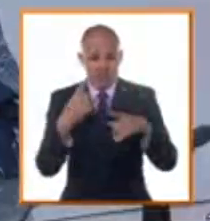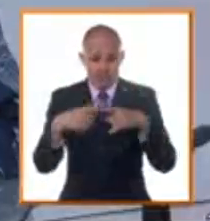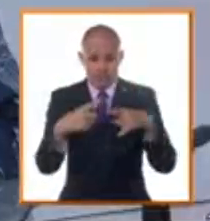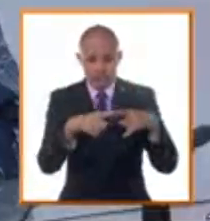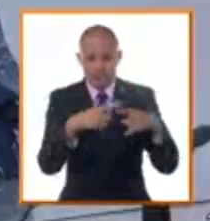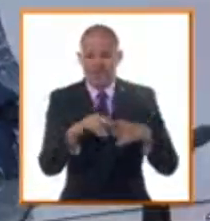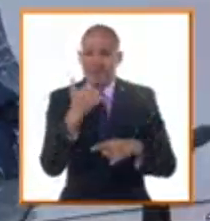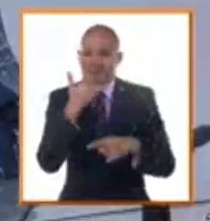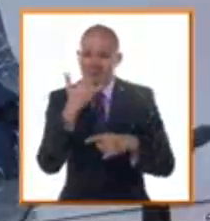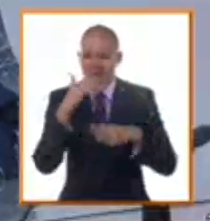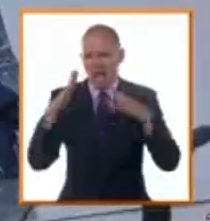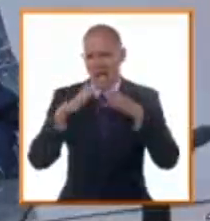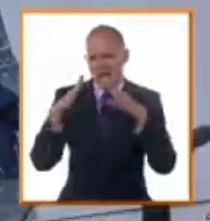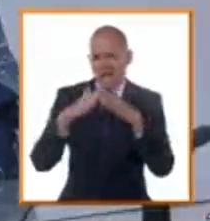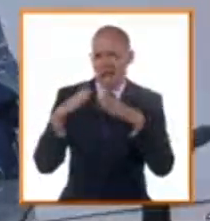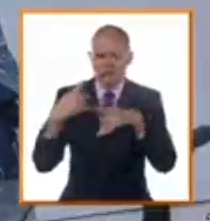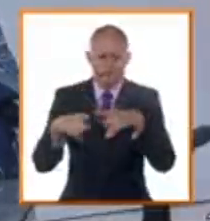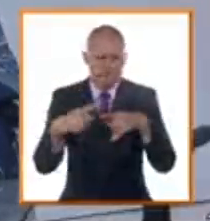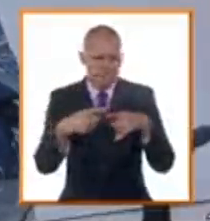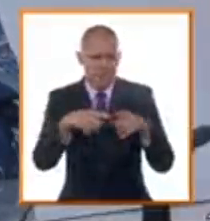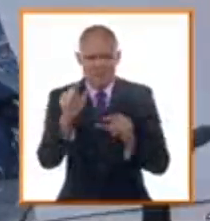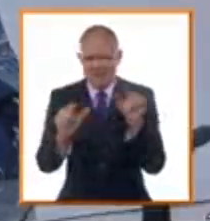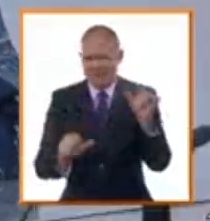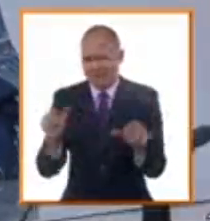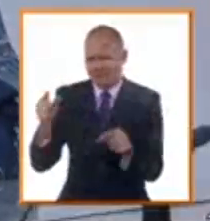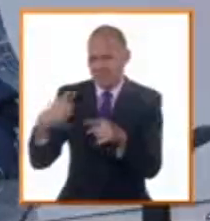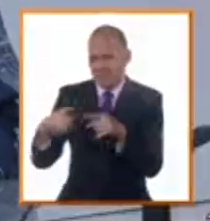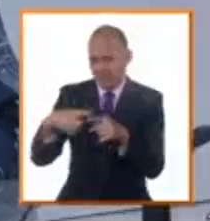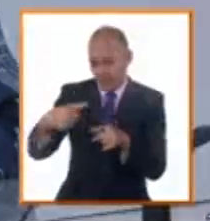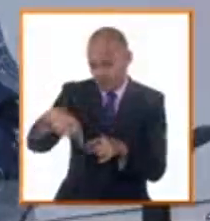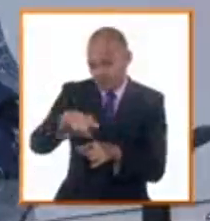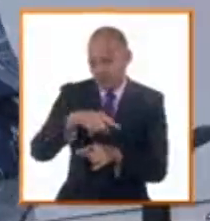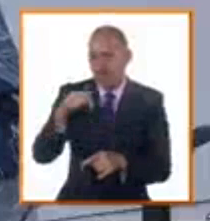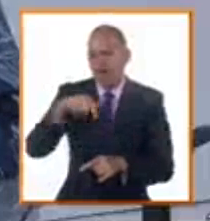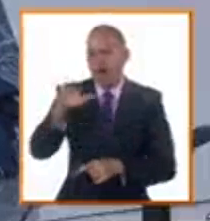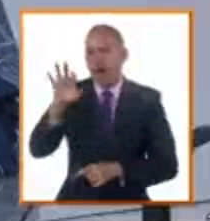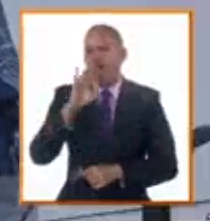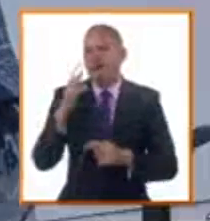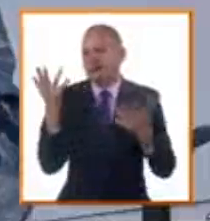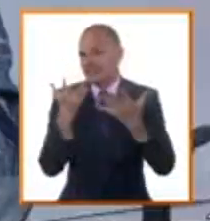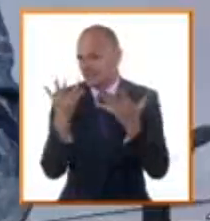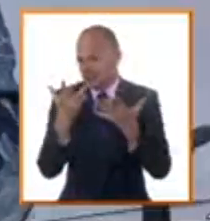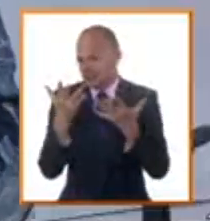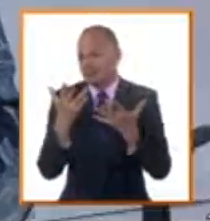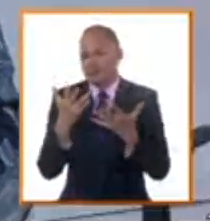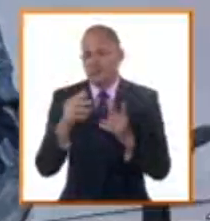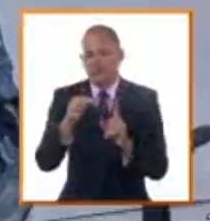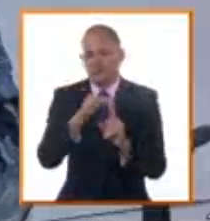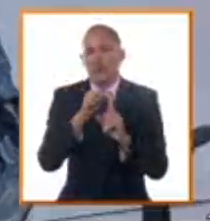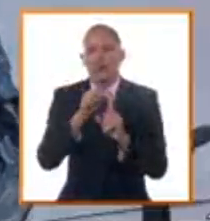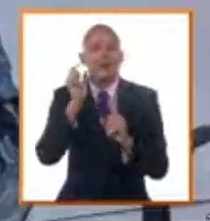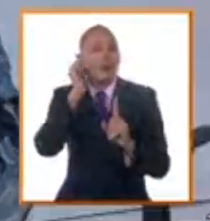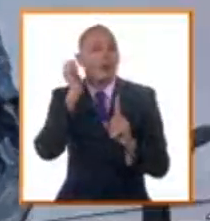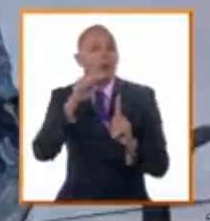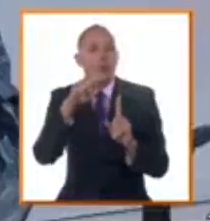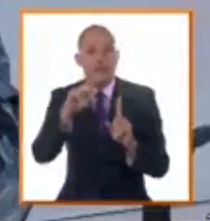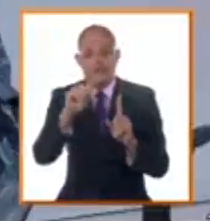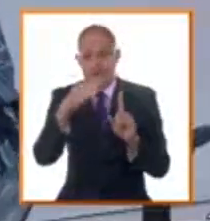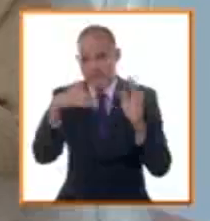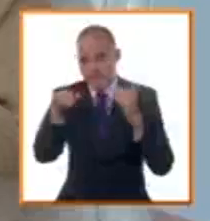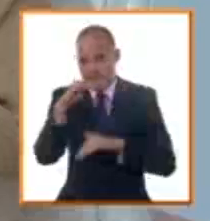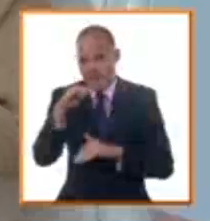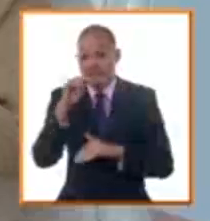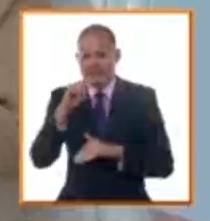dudas bienes inmuebles y otros bienes de la población, sobre todo vamos a estar conversando con la máster en ciencia Ginelis